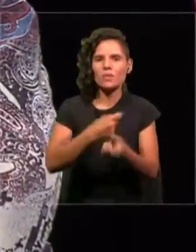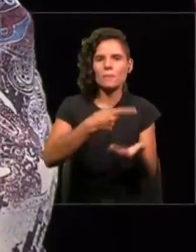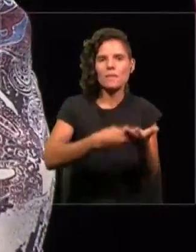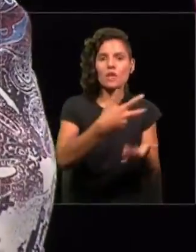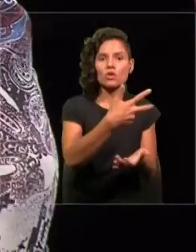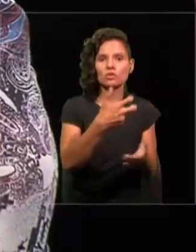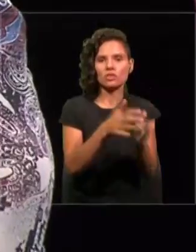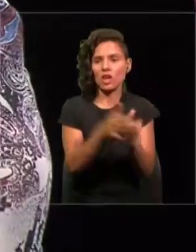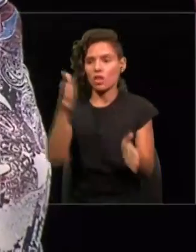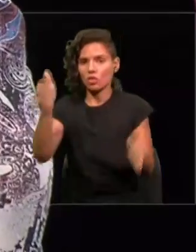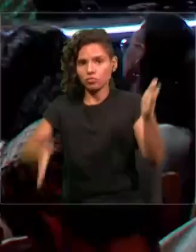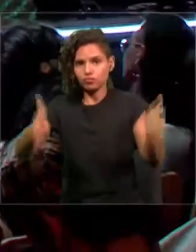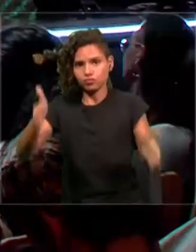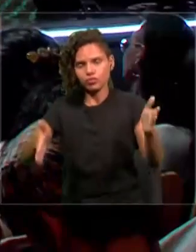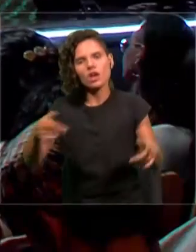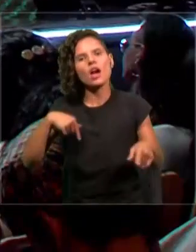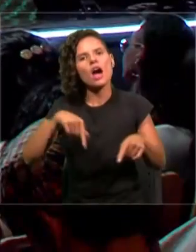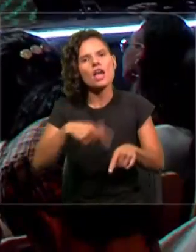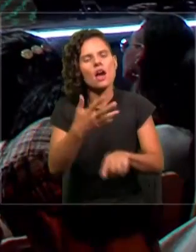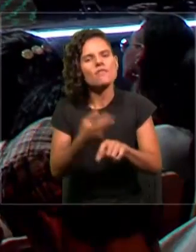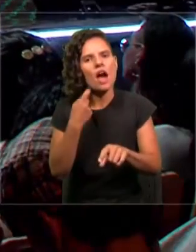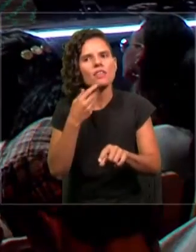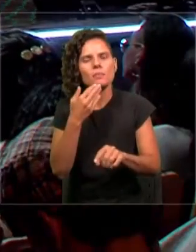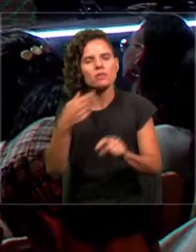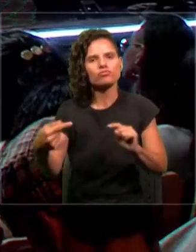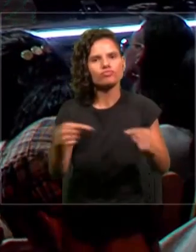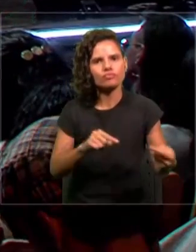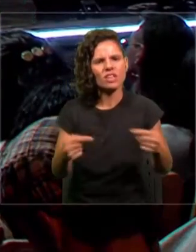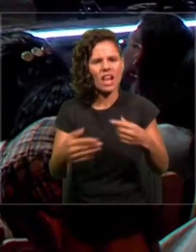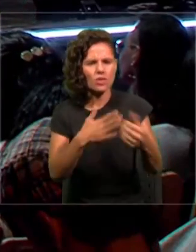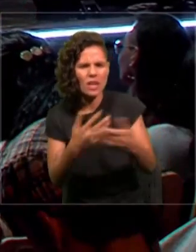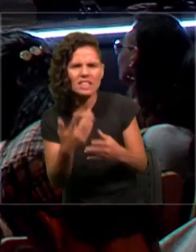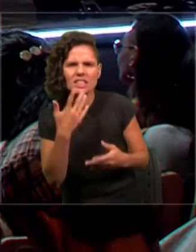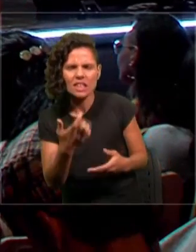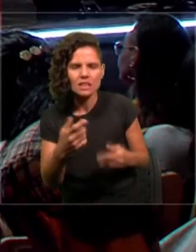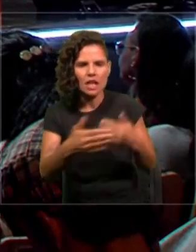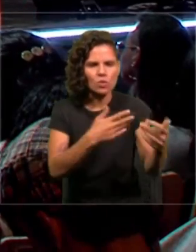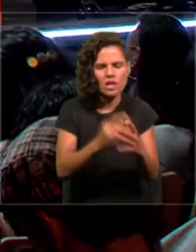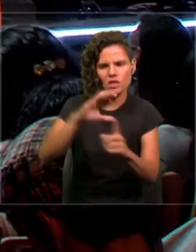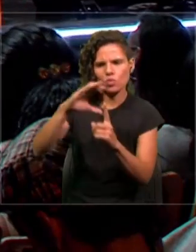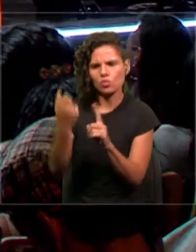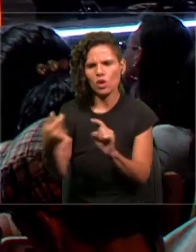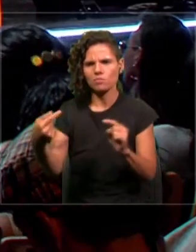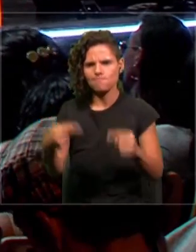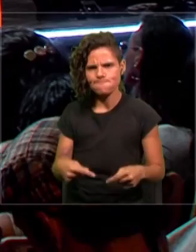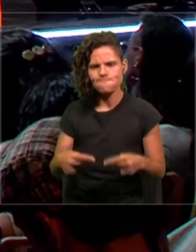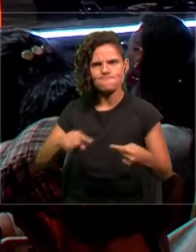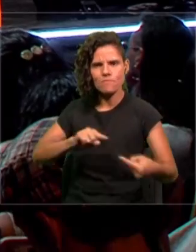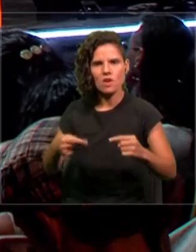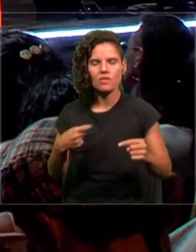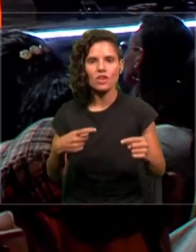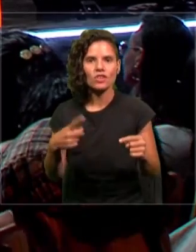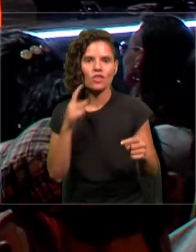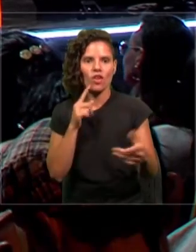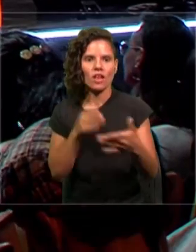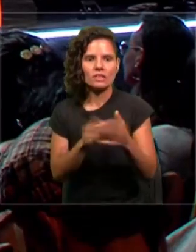los tiempos hubo una dialéctica entre lo que era naturaleza y cultura, pero no me voy a detener porque tengo muy poco tiempo. Pero